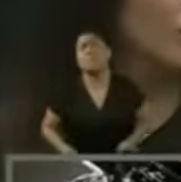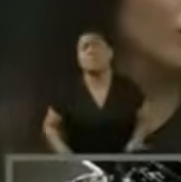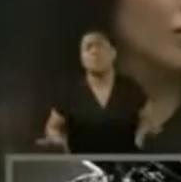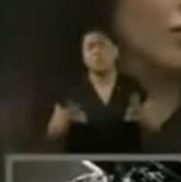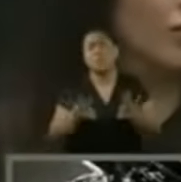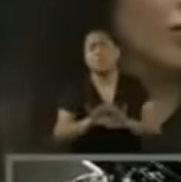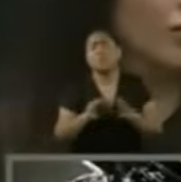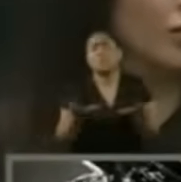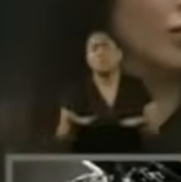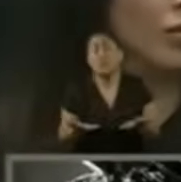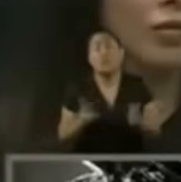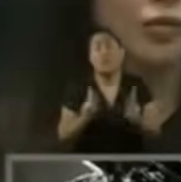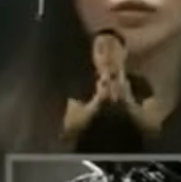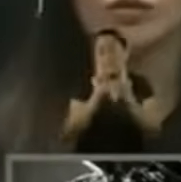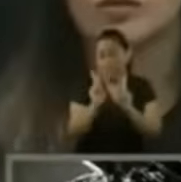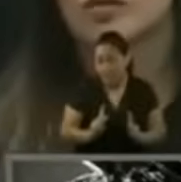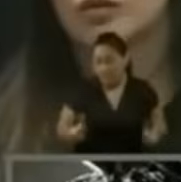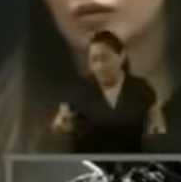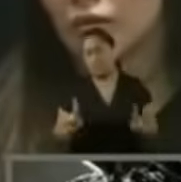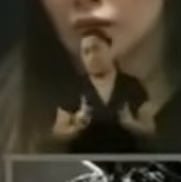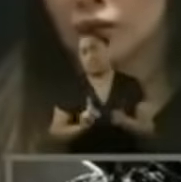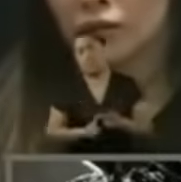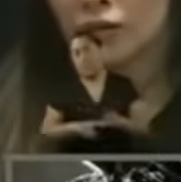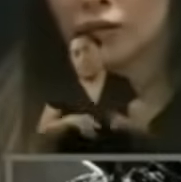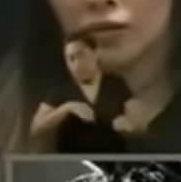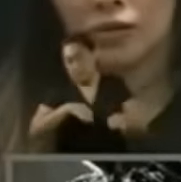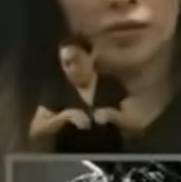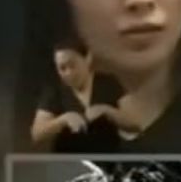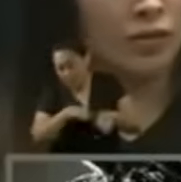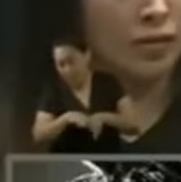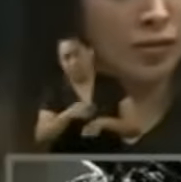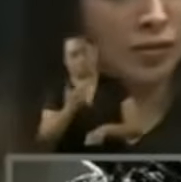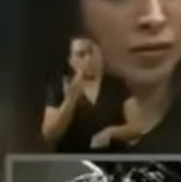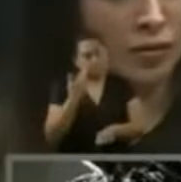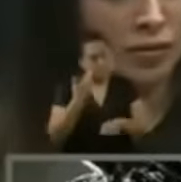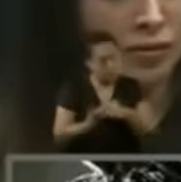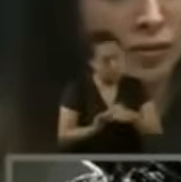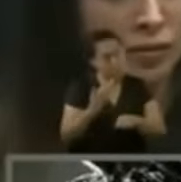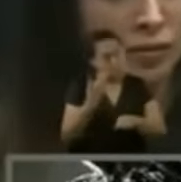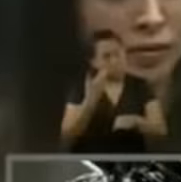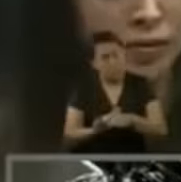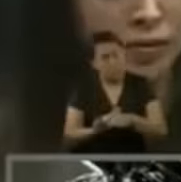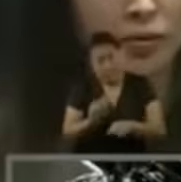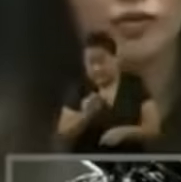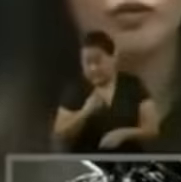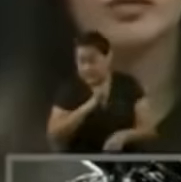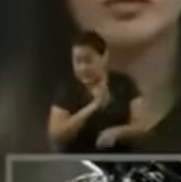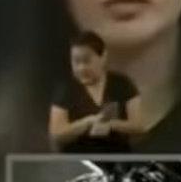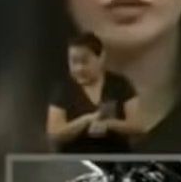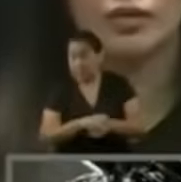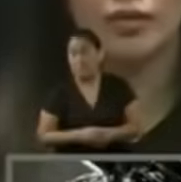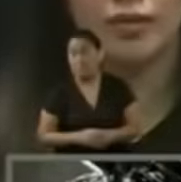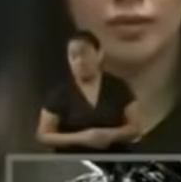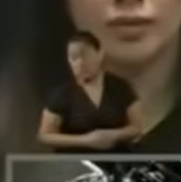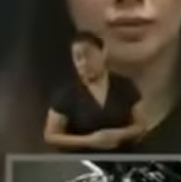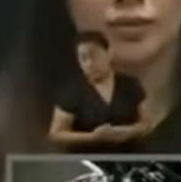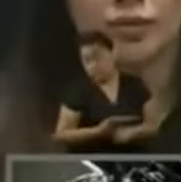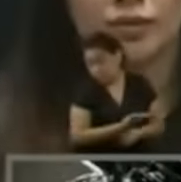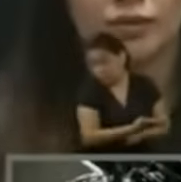han indigestado a una inmensa mayoría de mexicanos, estos pronunciamientos desesperados.